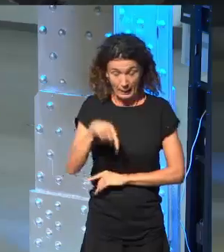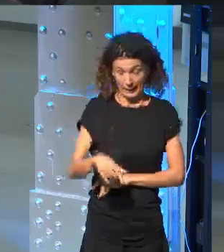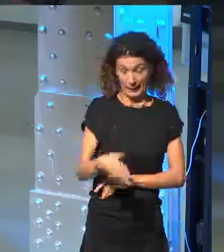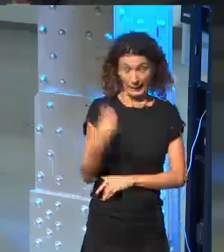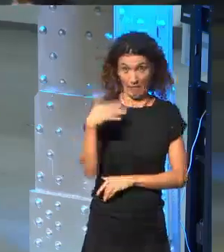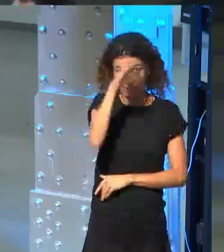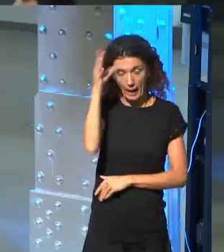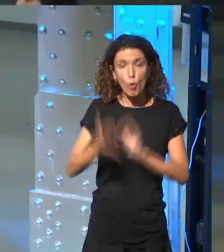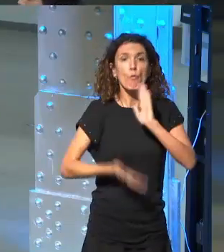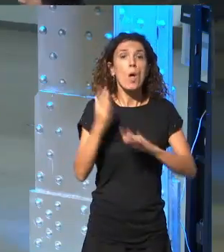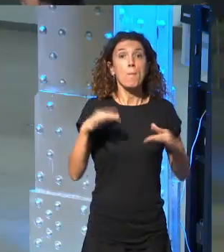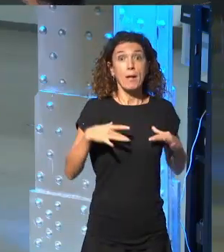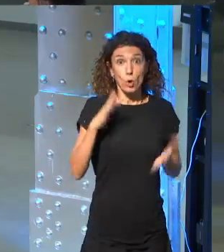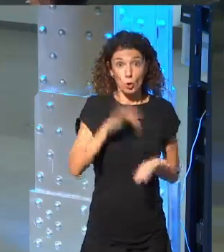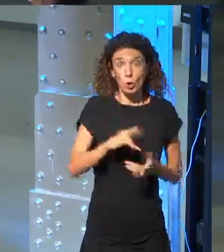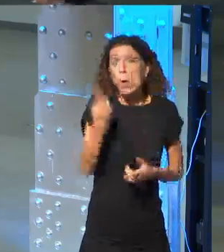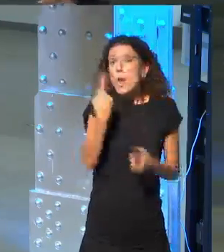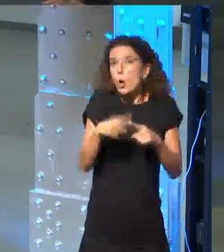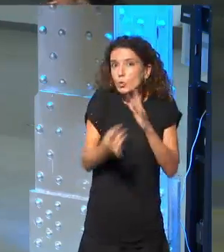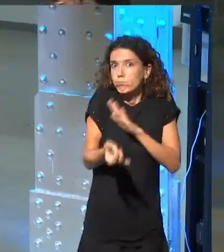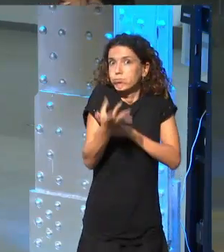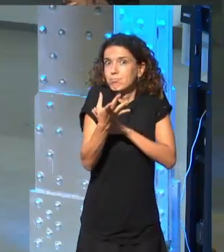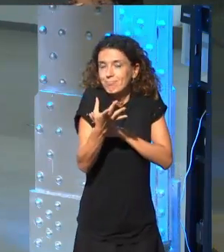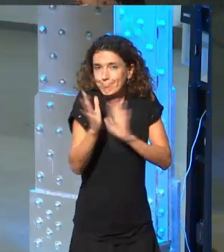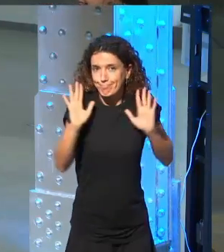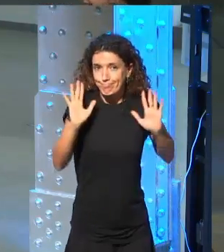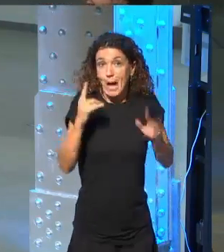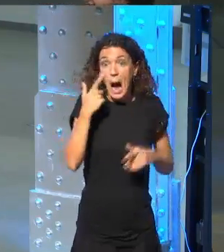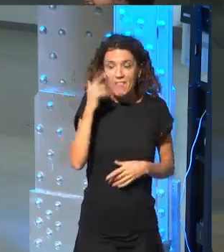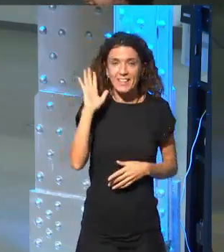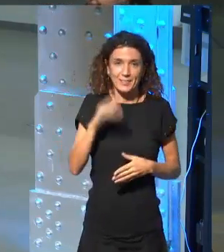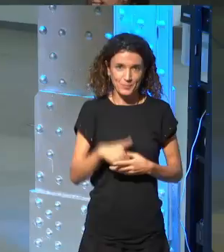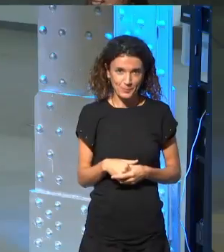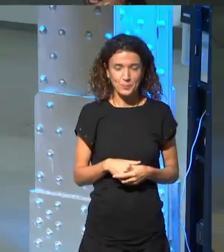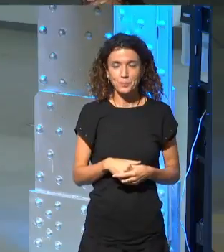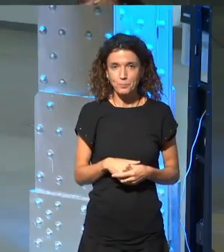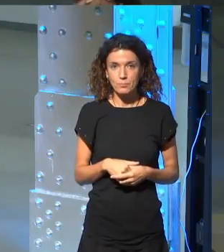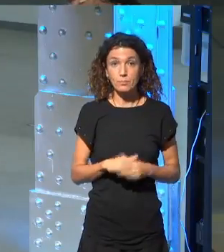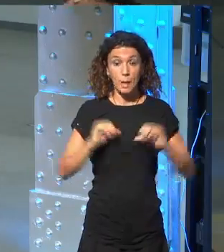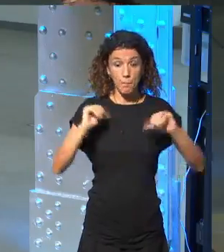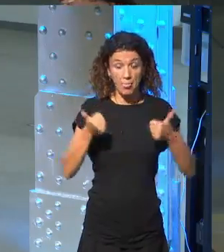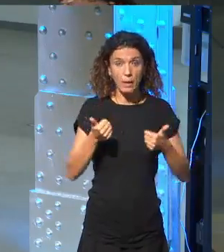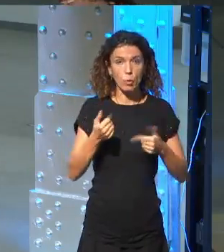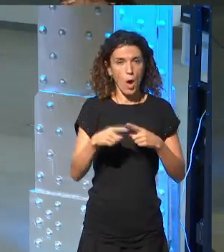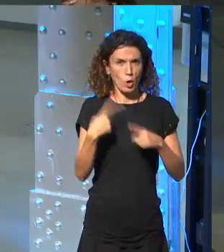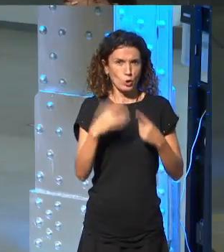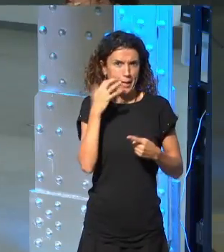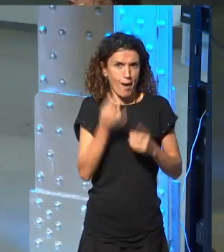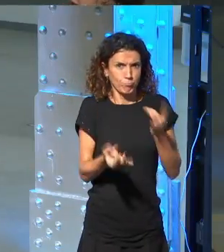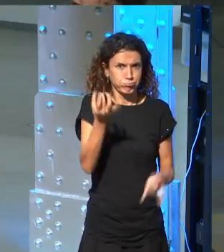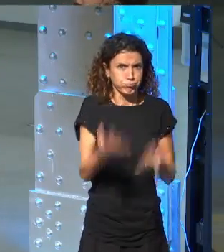verano se fue de vacaciones y le pasó una cosa. Así que le empezaron a pasar cosas